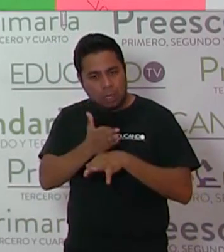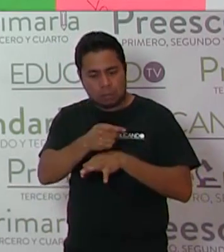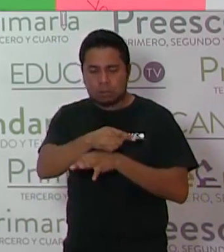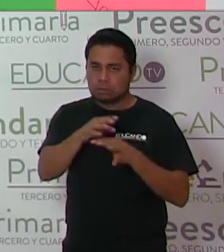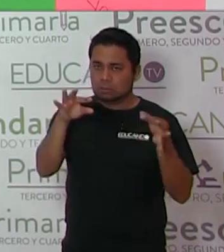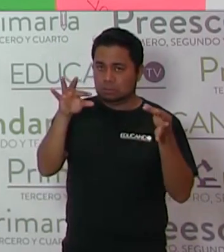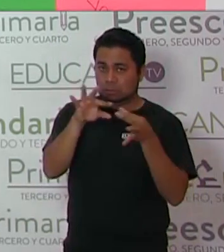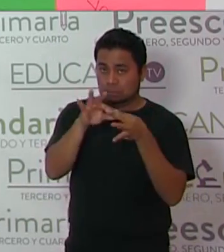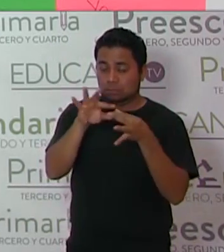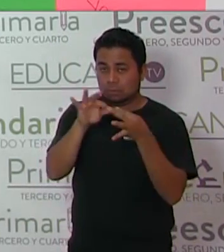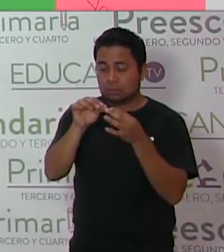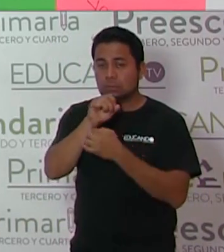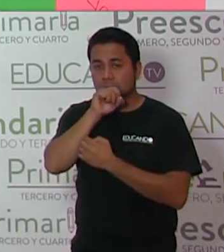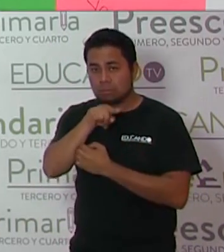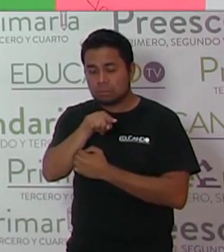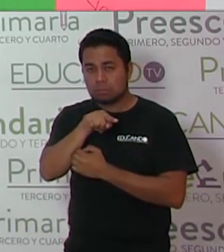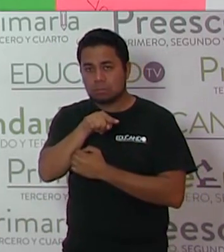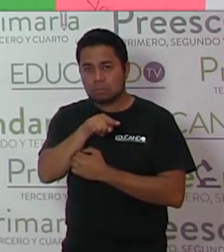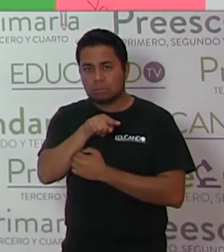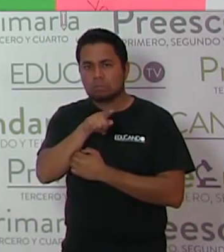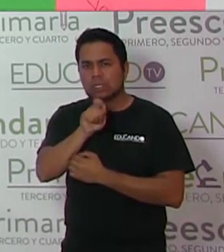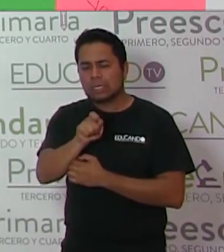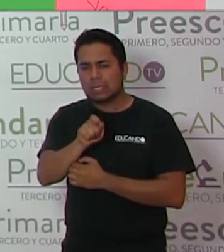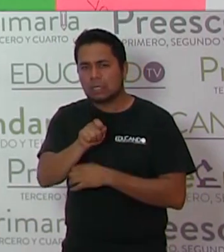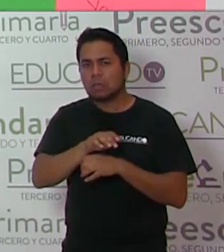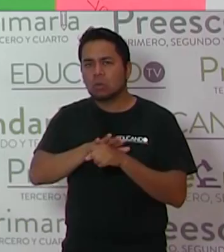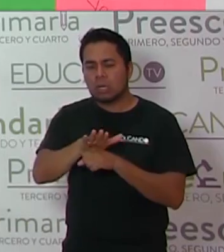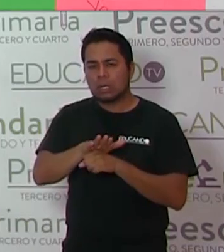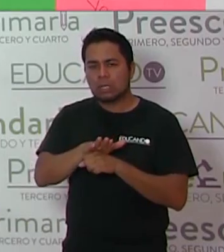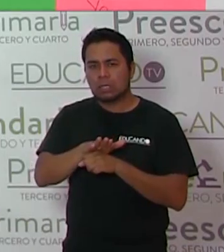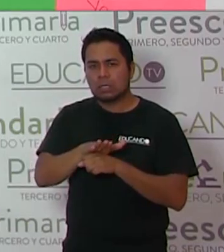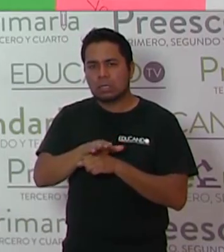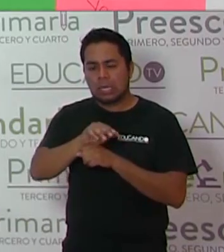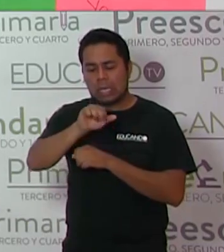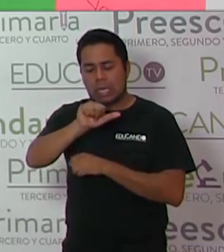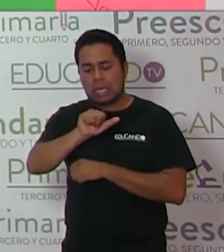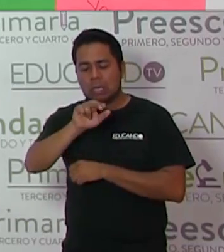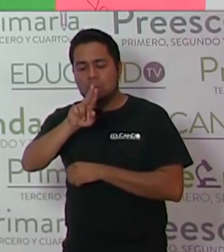Estamos hablando también de ¿qué? Una